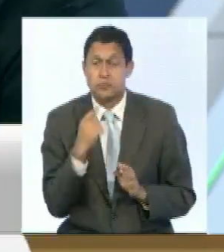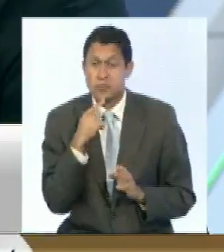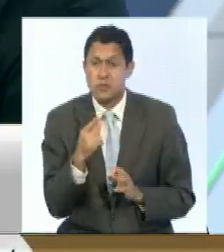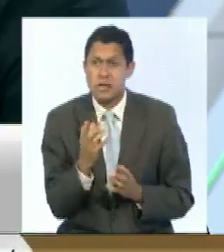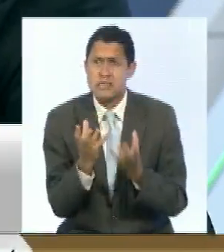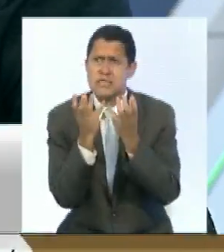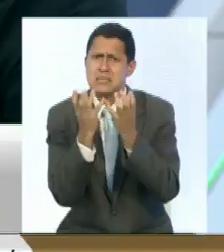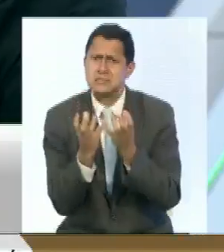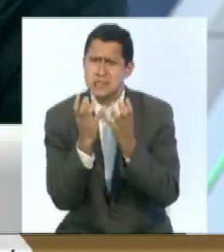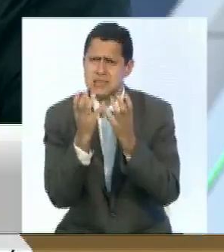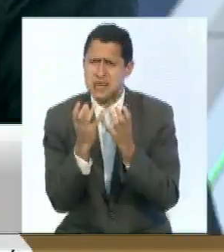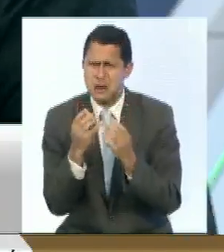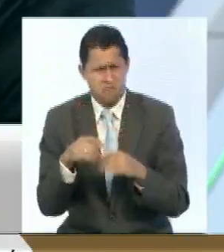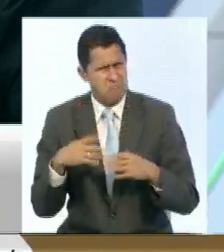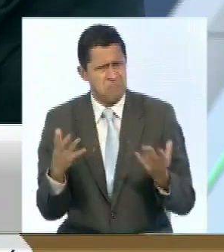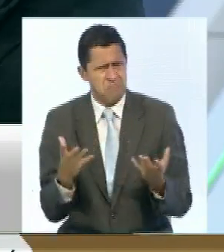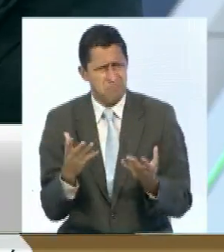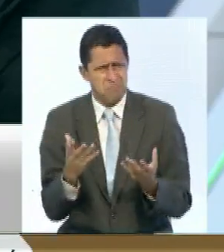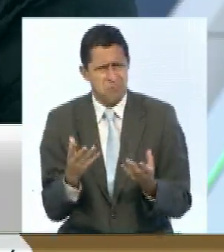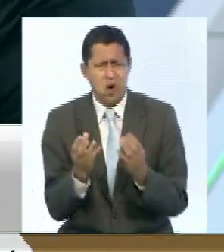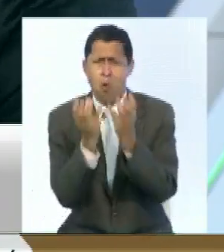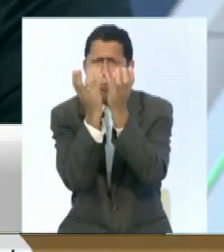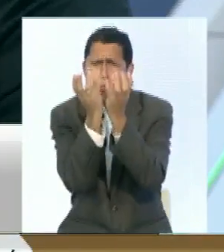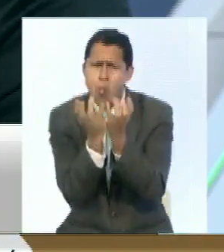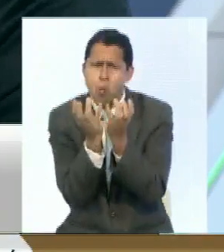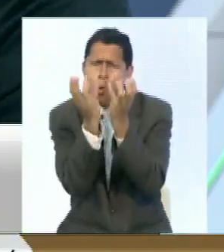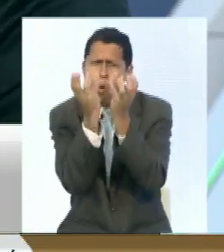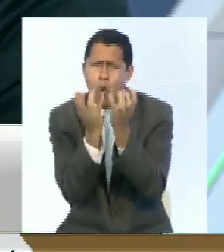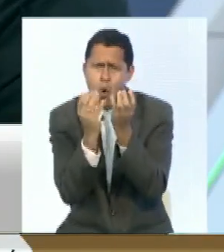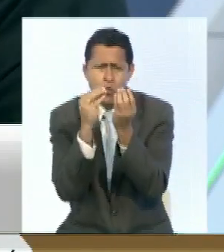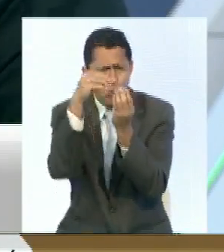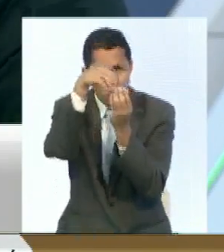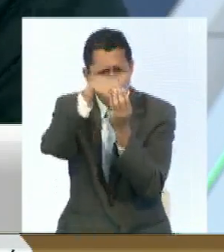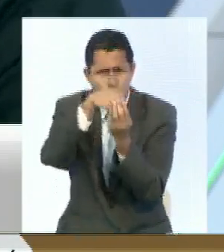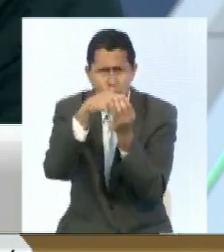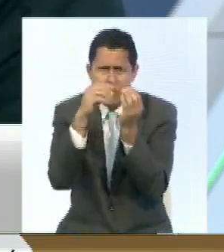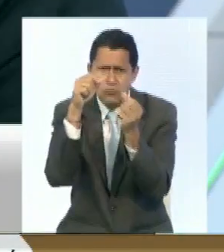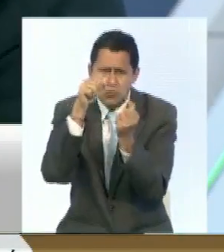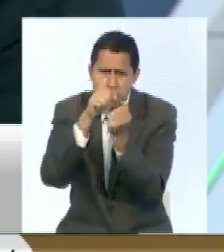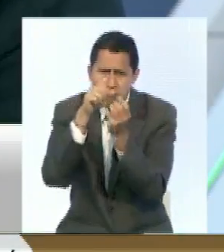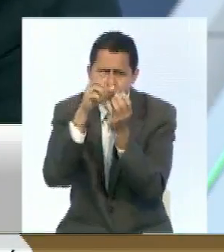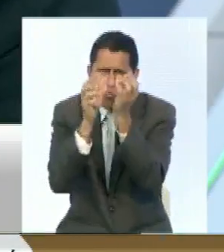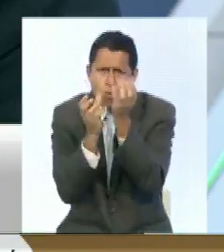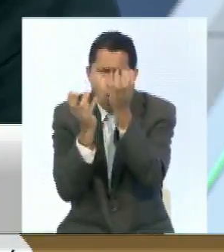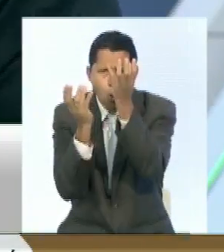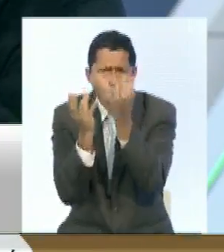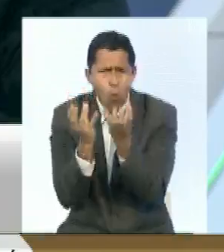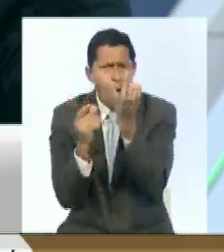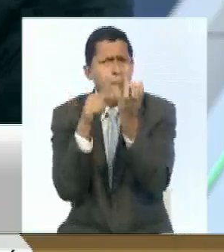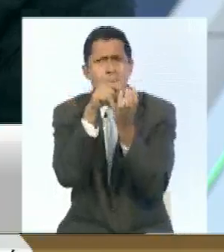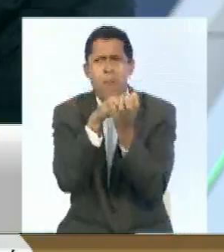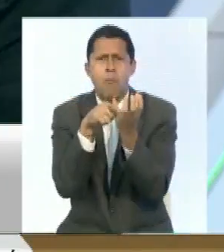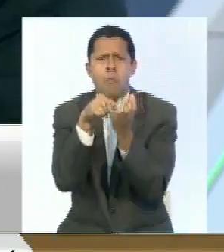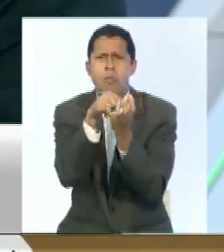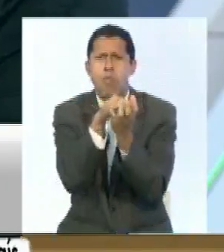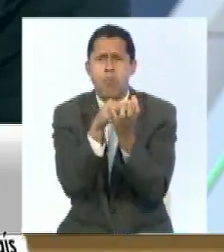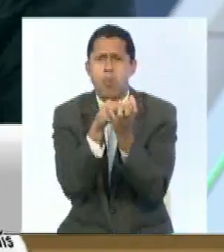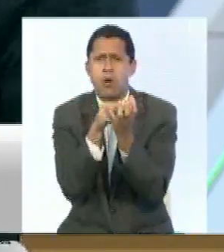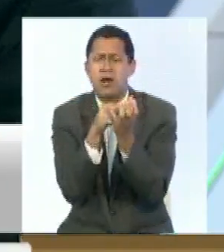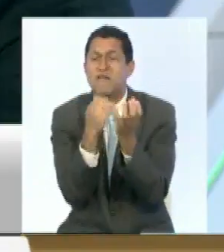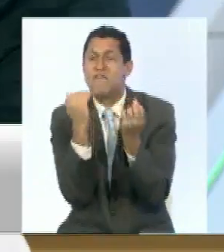usted se pregunta preguntarán por qué los testículos tienen una bolsa que la bolsa escrotal obviamente porque están allí porque están más